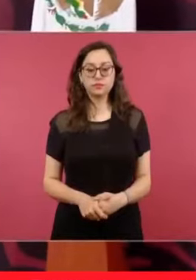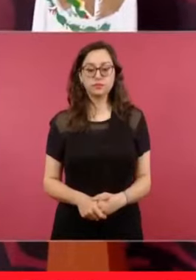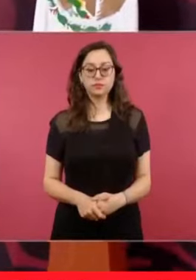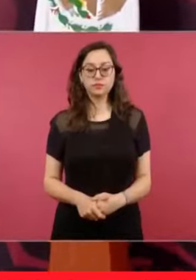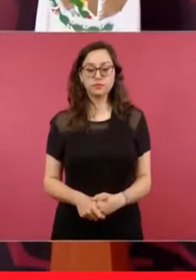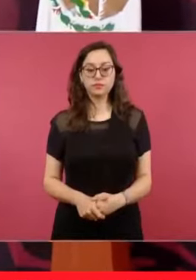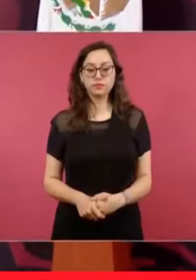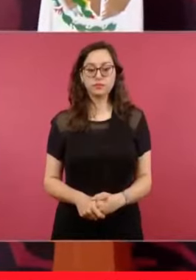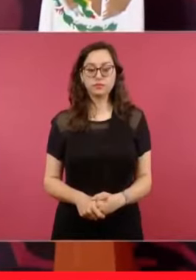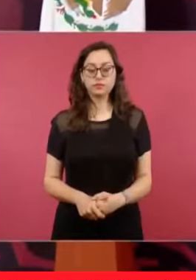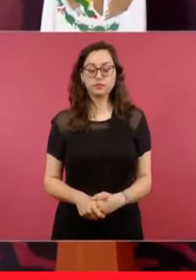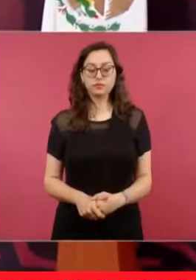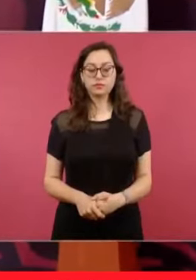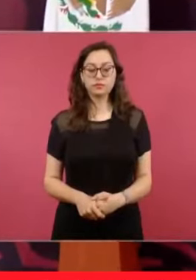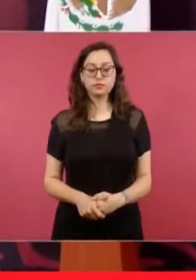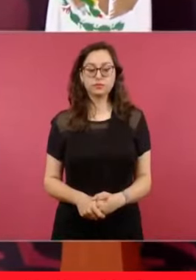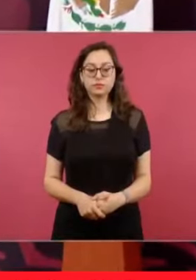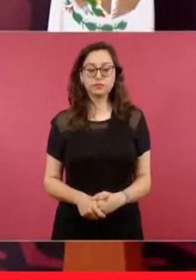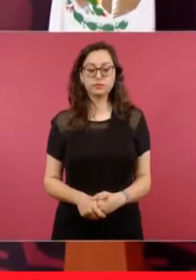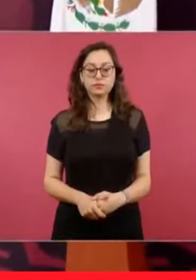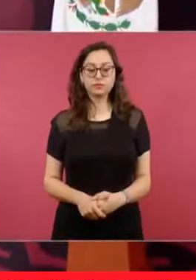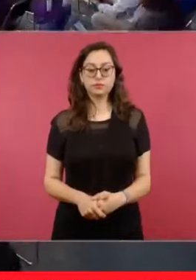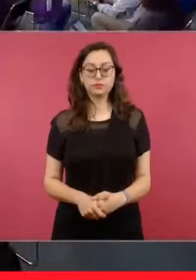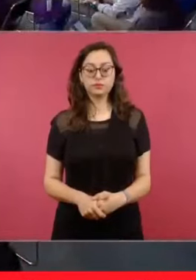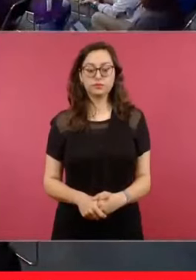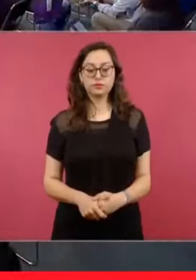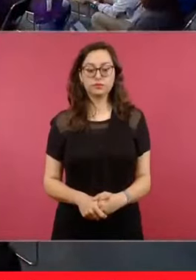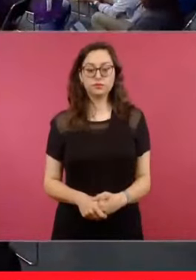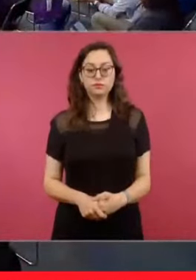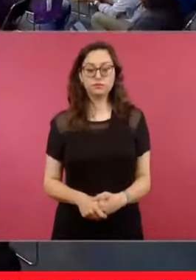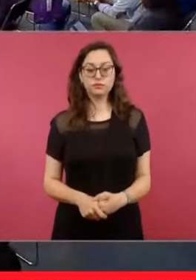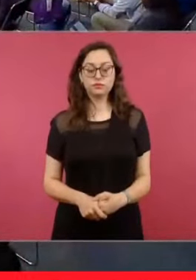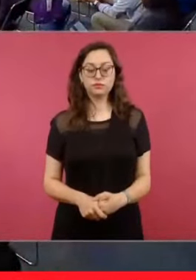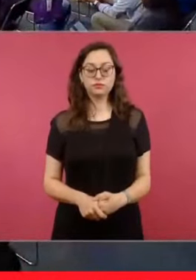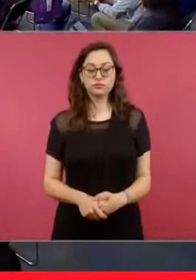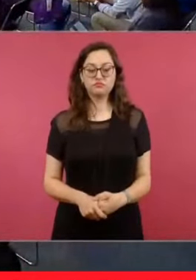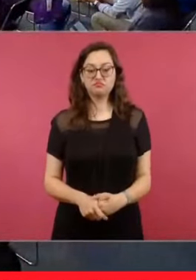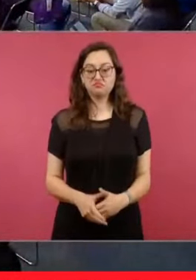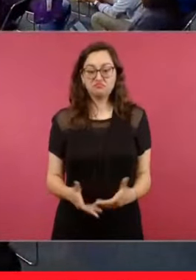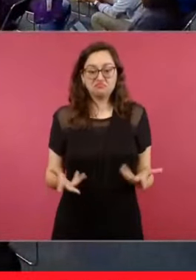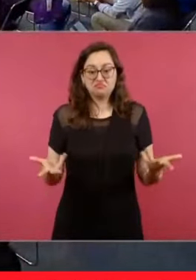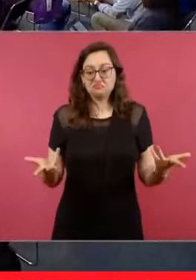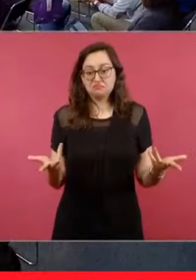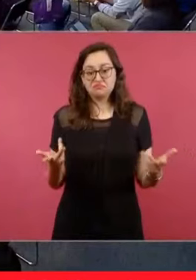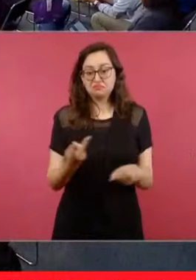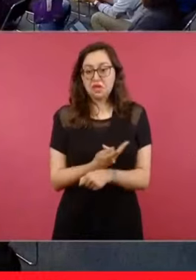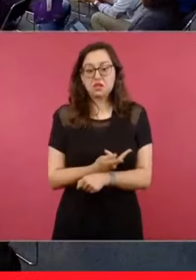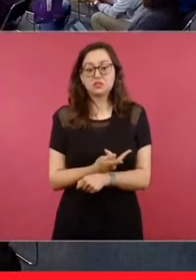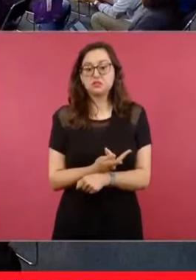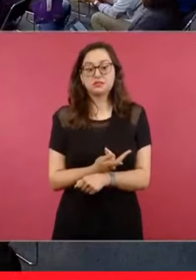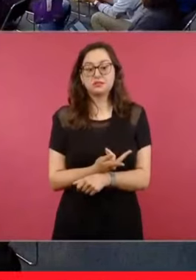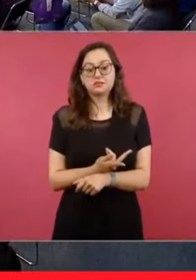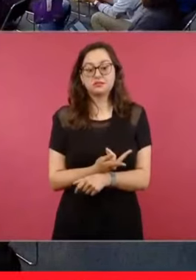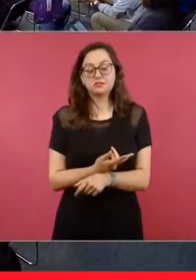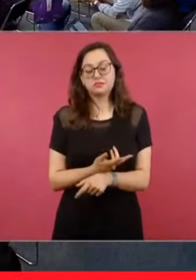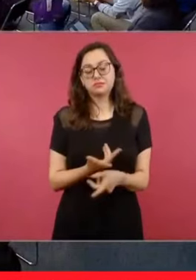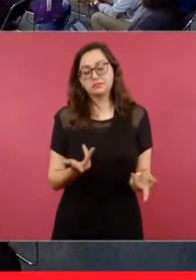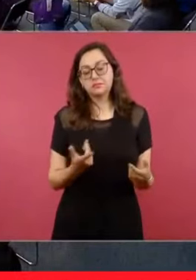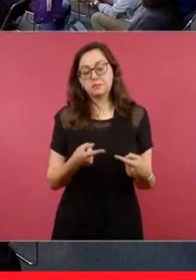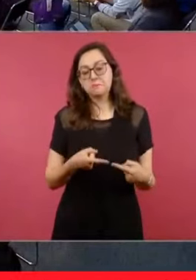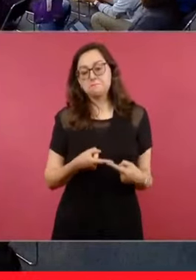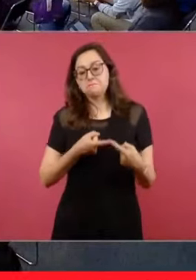este no hay este buenas relaciones con